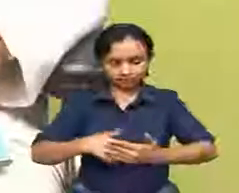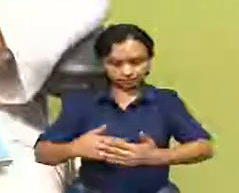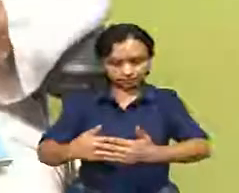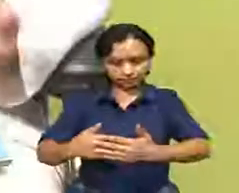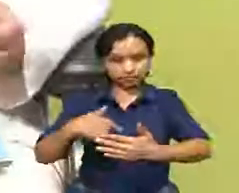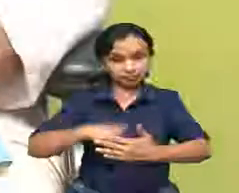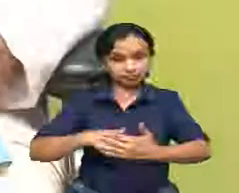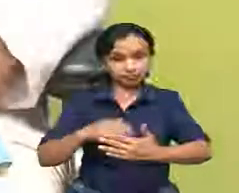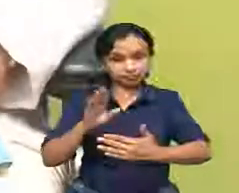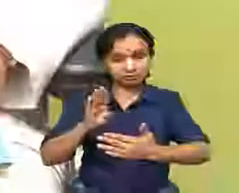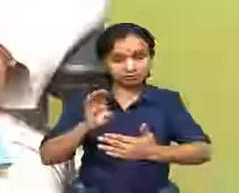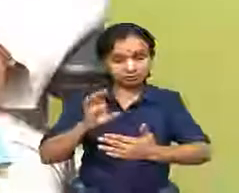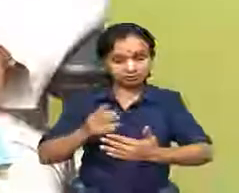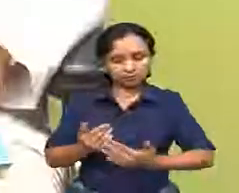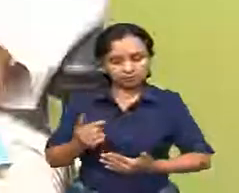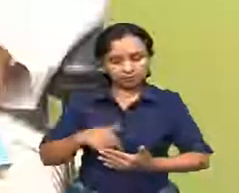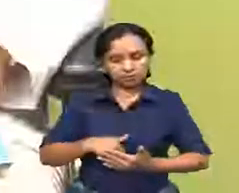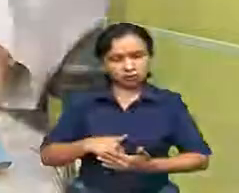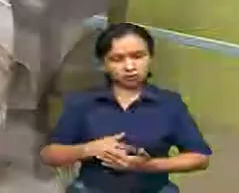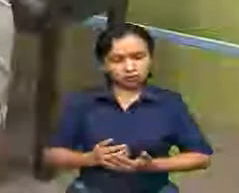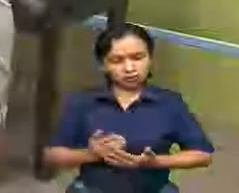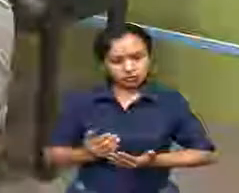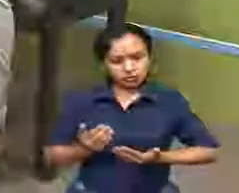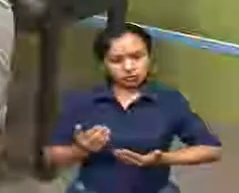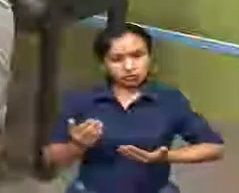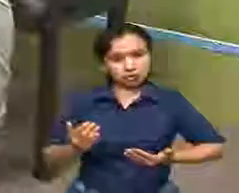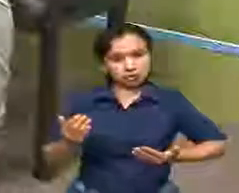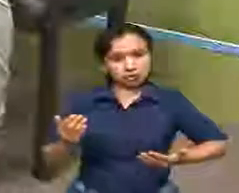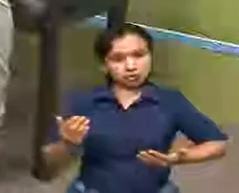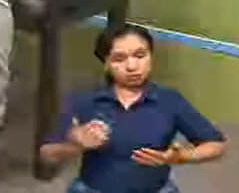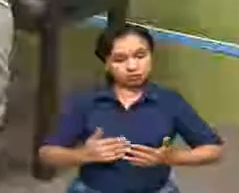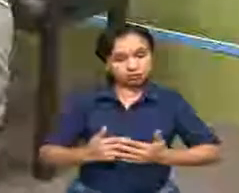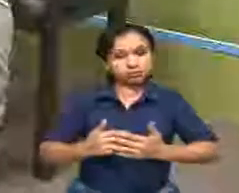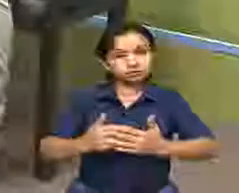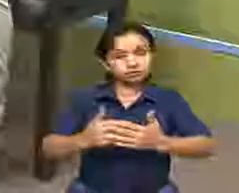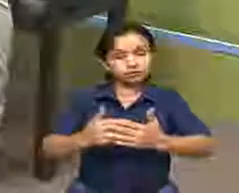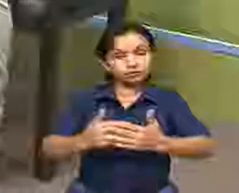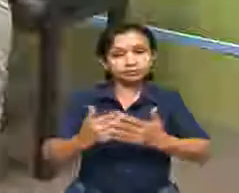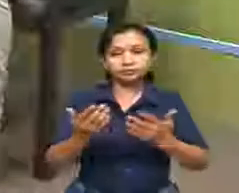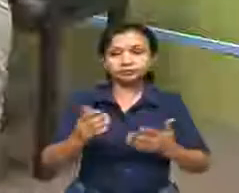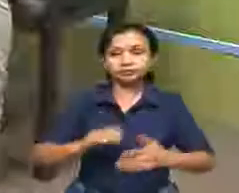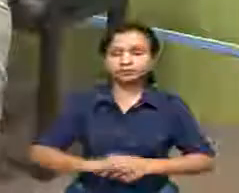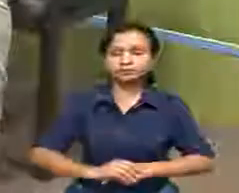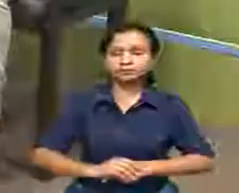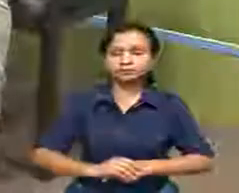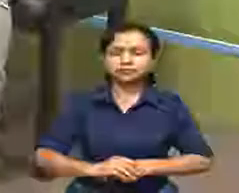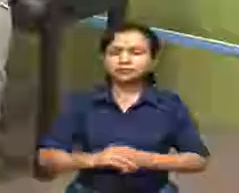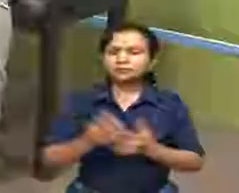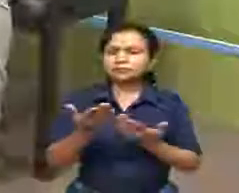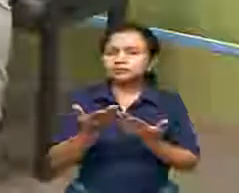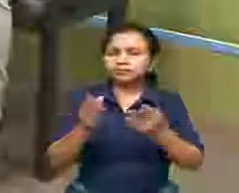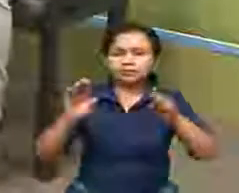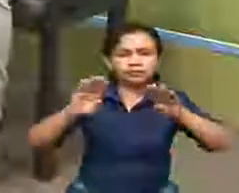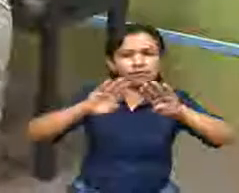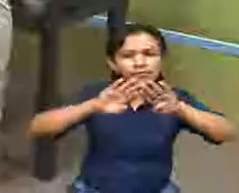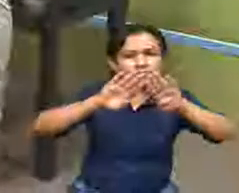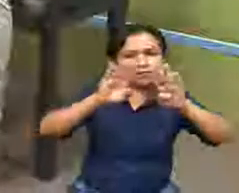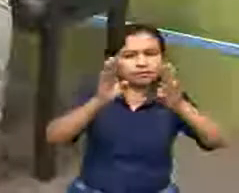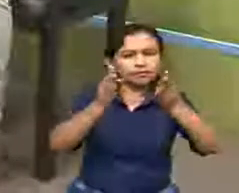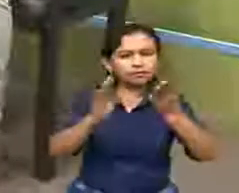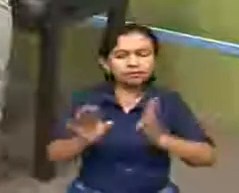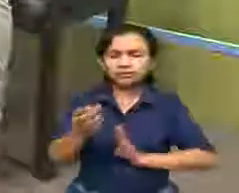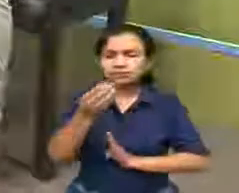La formación del bebé. Ya. Ahora, formación, crecimiento y desarrollo del bebé. ¿Cuántas calorías tiene que consumir la